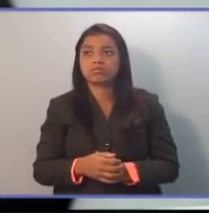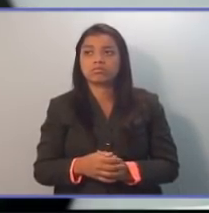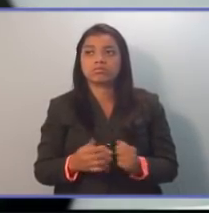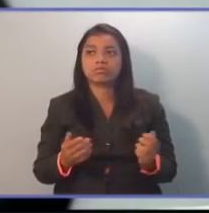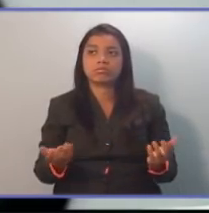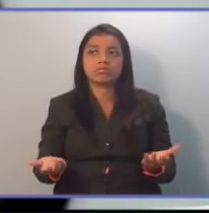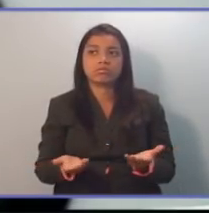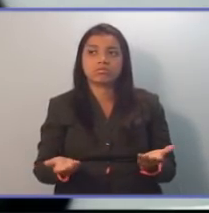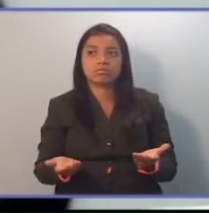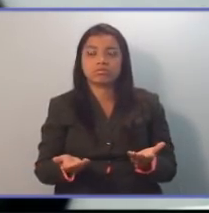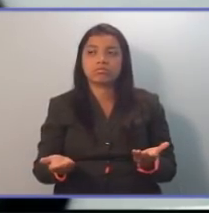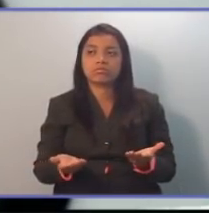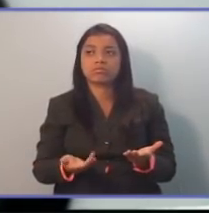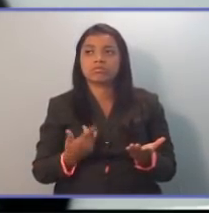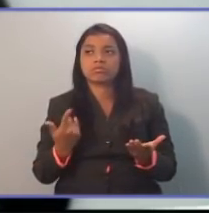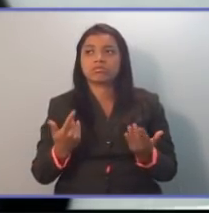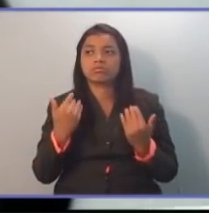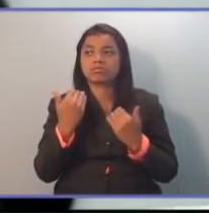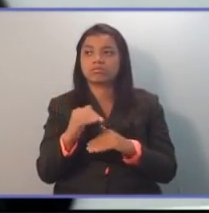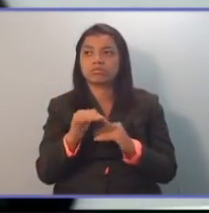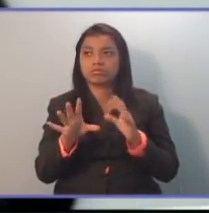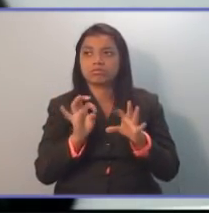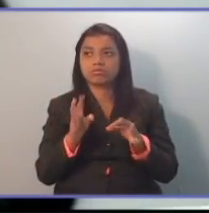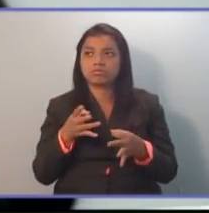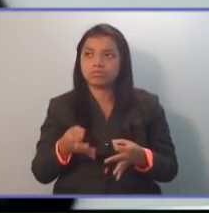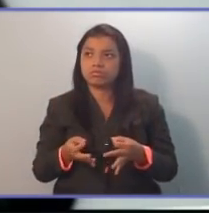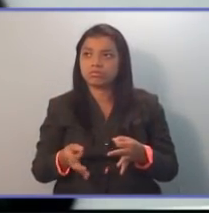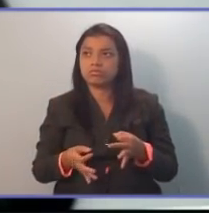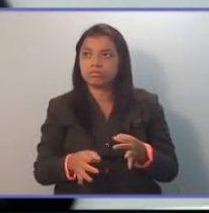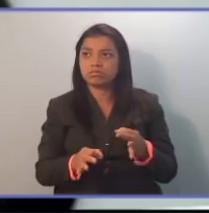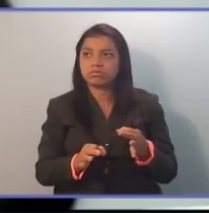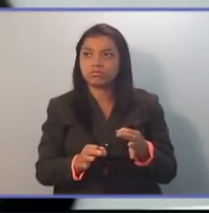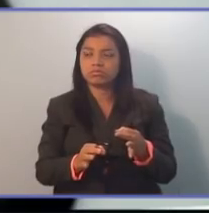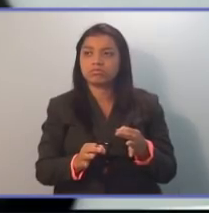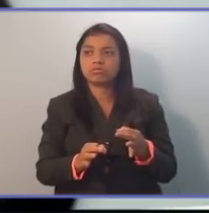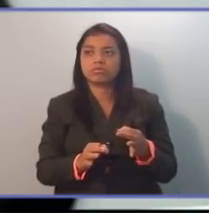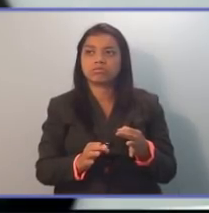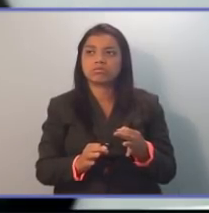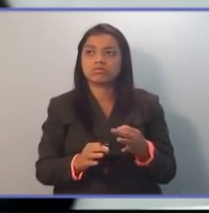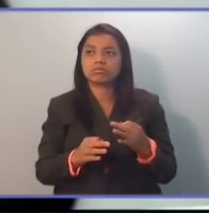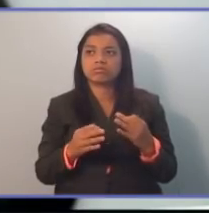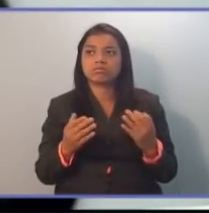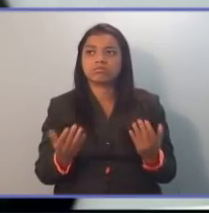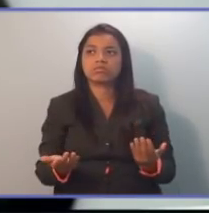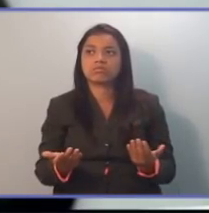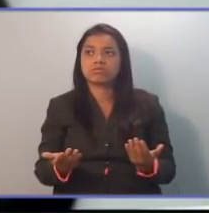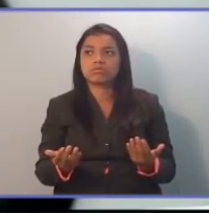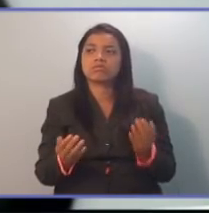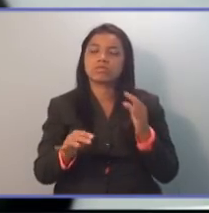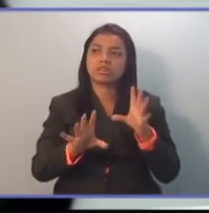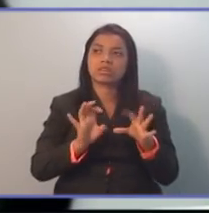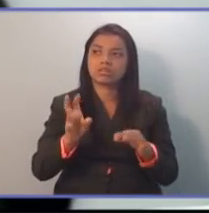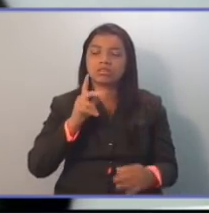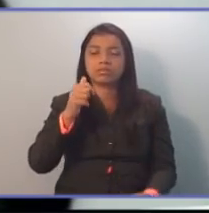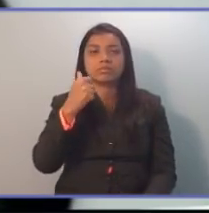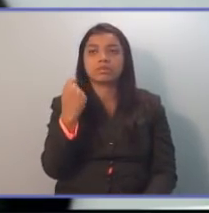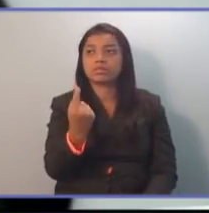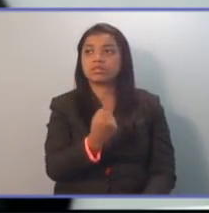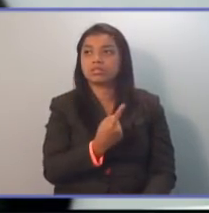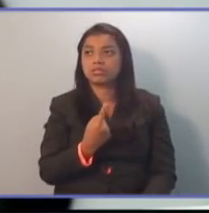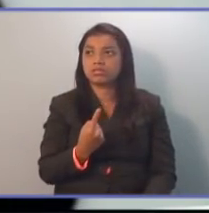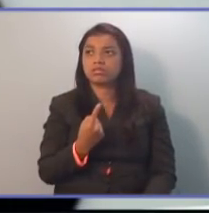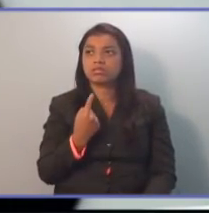Entonces eso pues va limitando en alguna manera o va formando a una persona